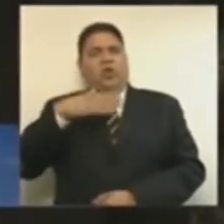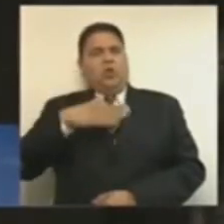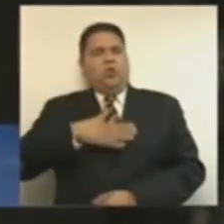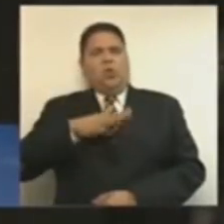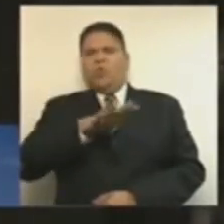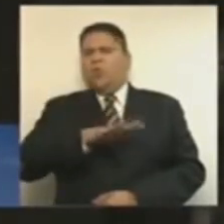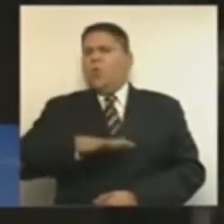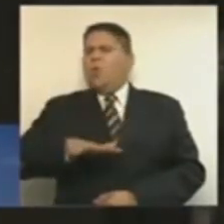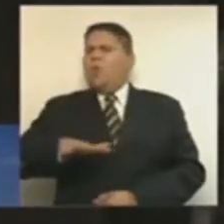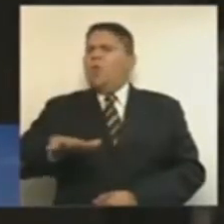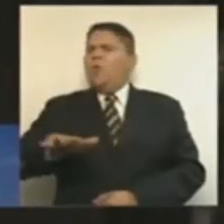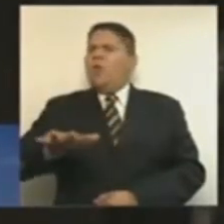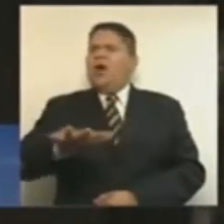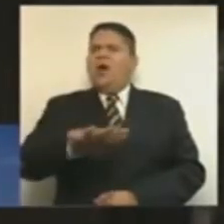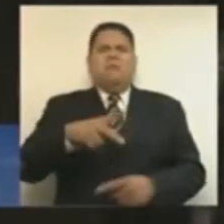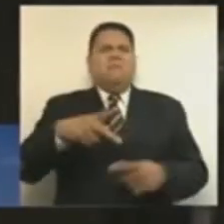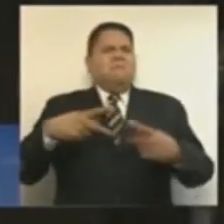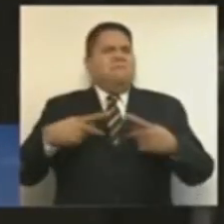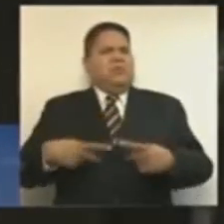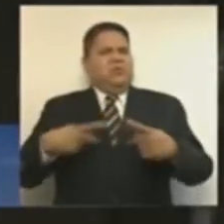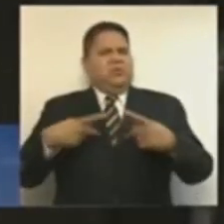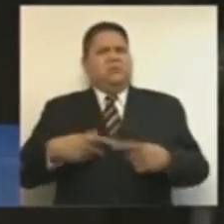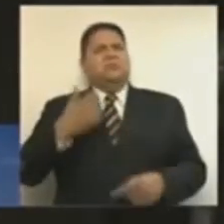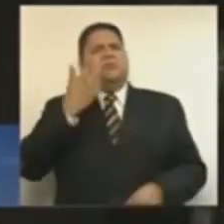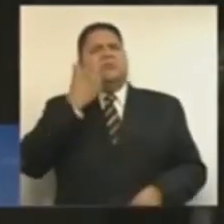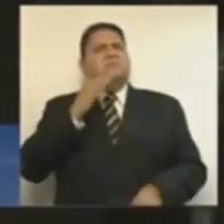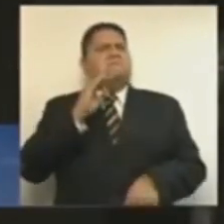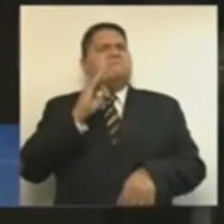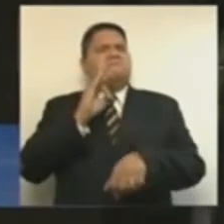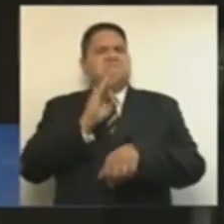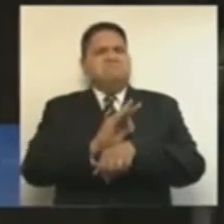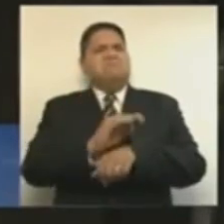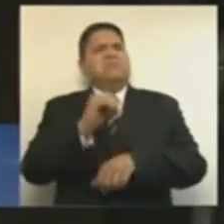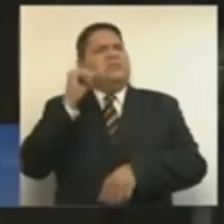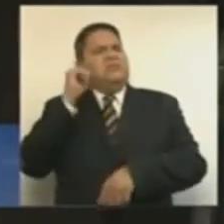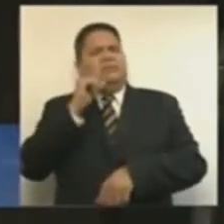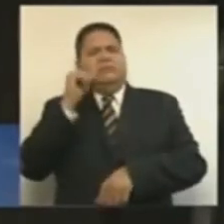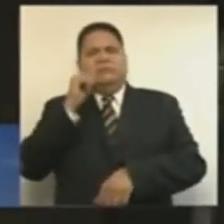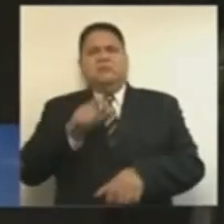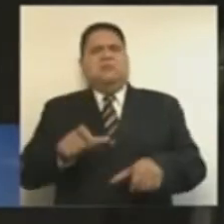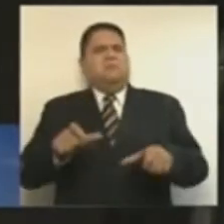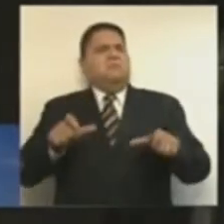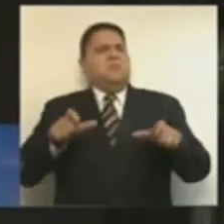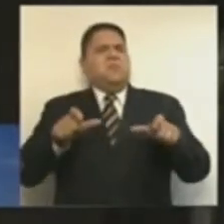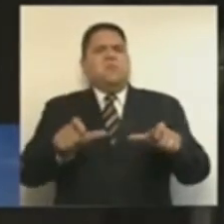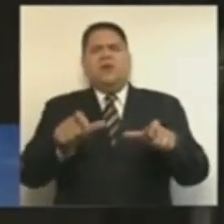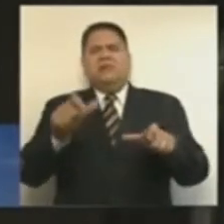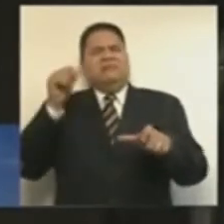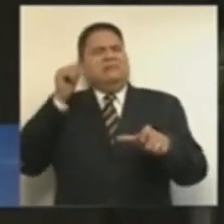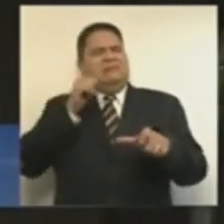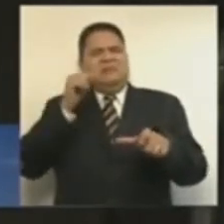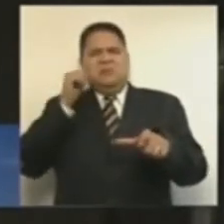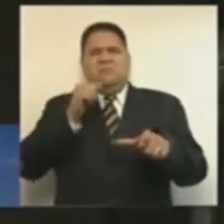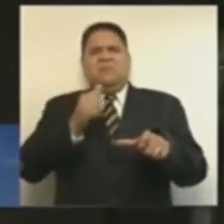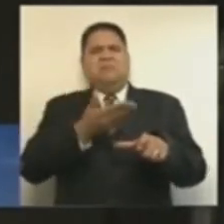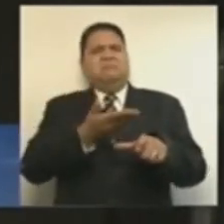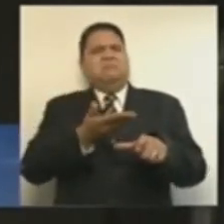causas, pues las más nobles, de las causas que